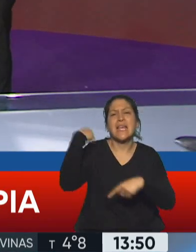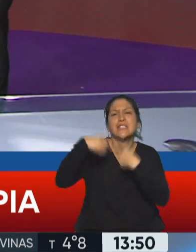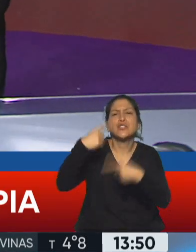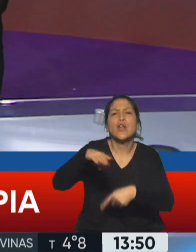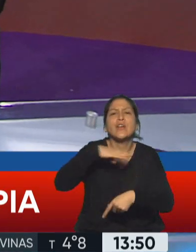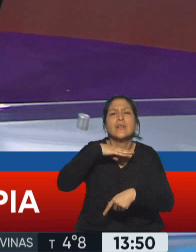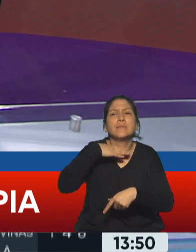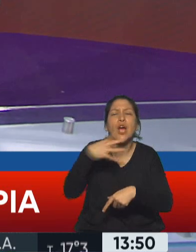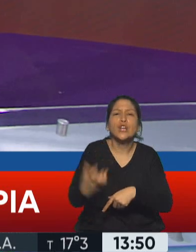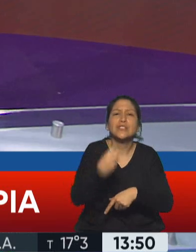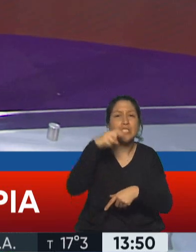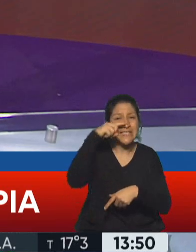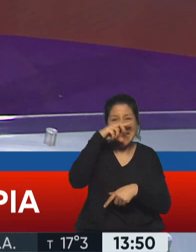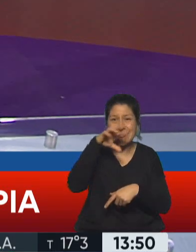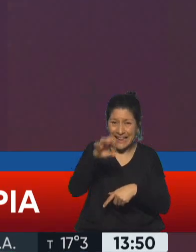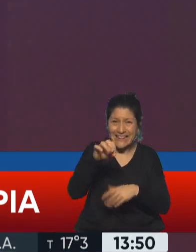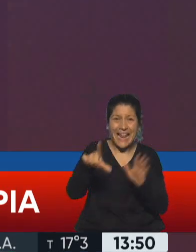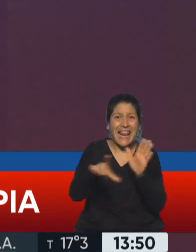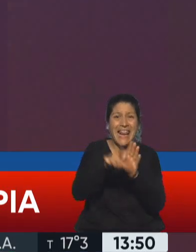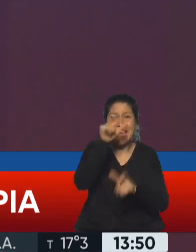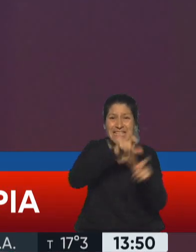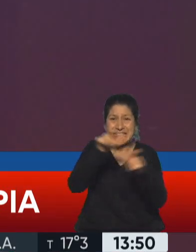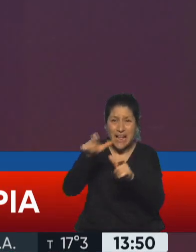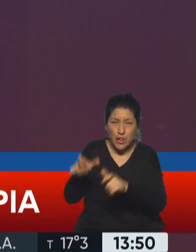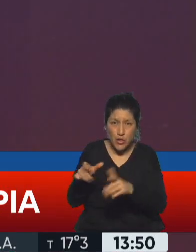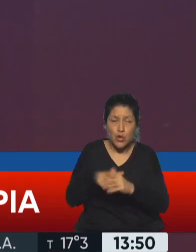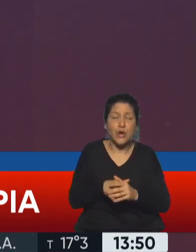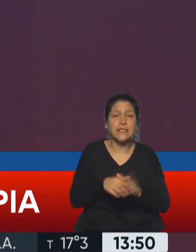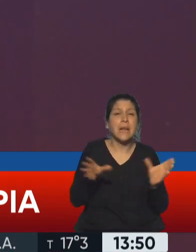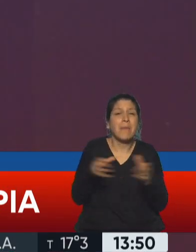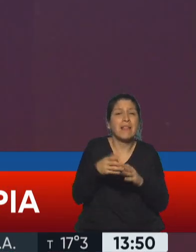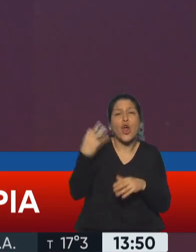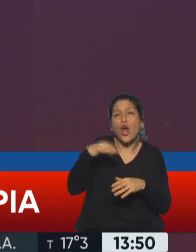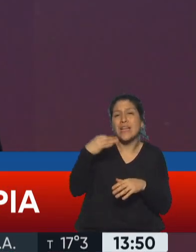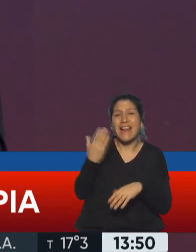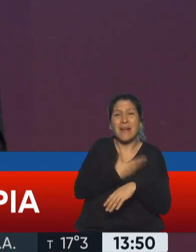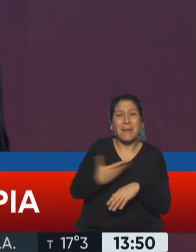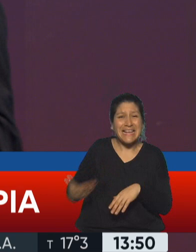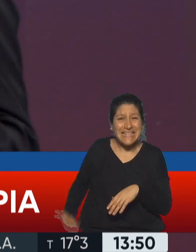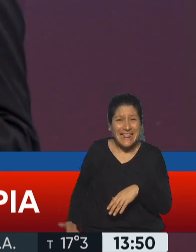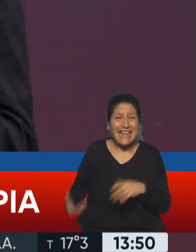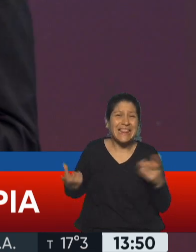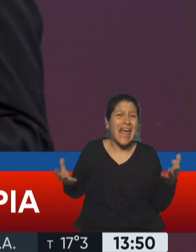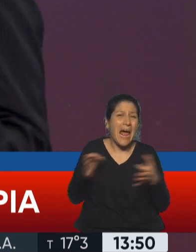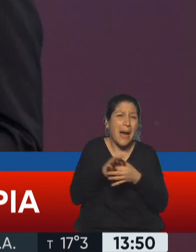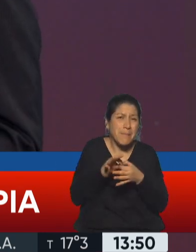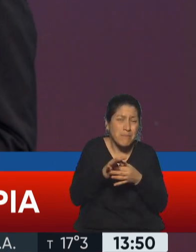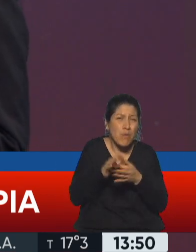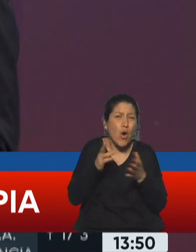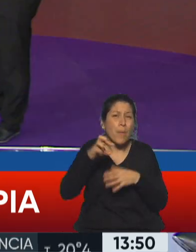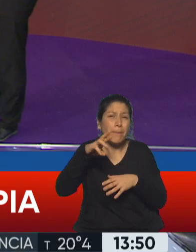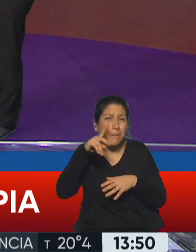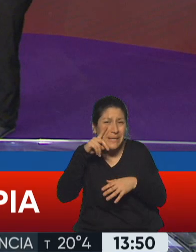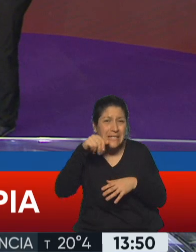obtuvo 70 legisladores. El PRD, el partido originario de Andrés Manuel López Obrador, que había armado una especie de alianza contra natura con el PRI, con el